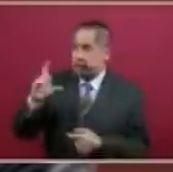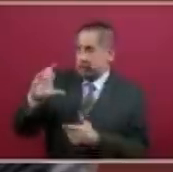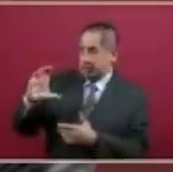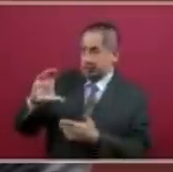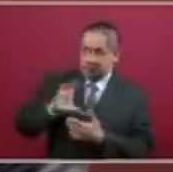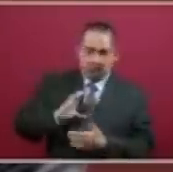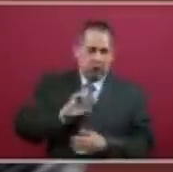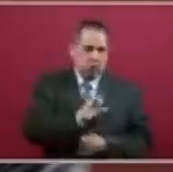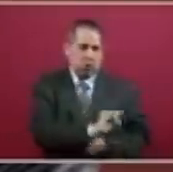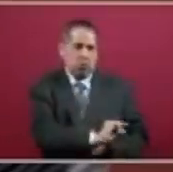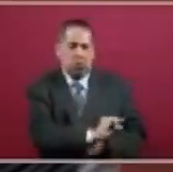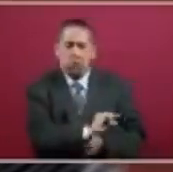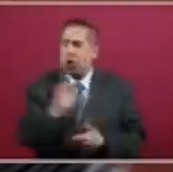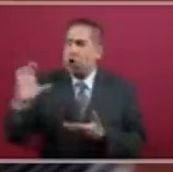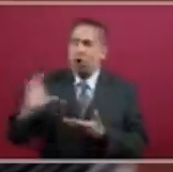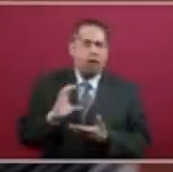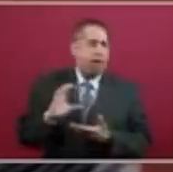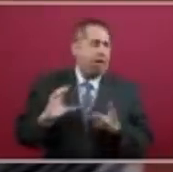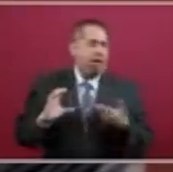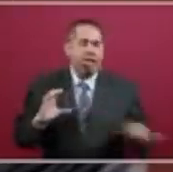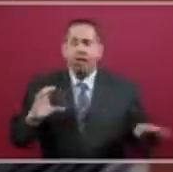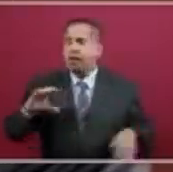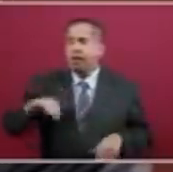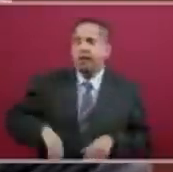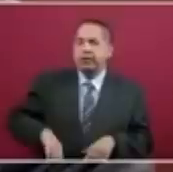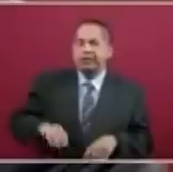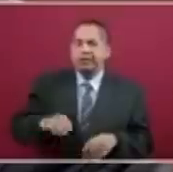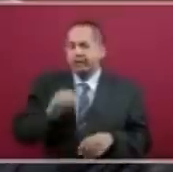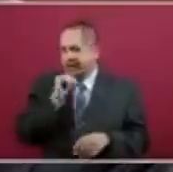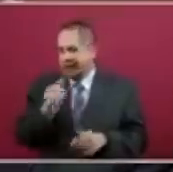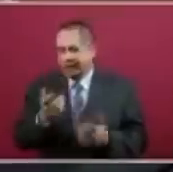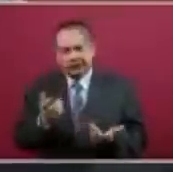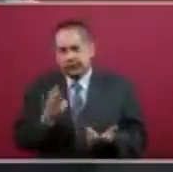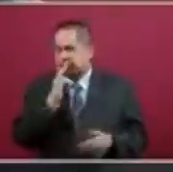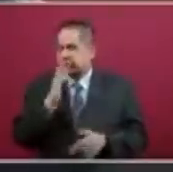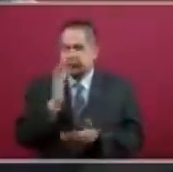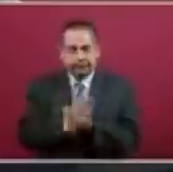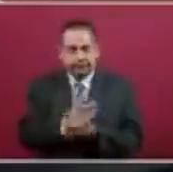No le llegaba el apoyo a la gente. Entonces,